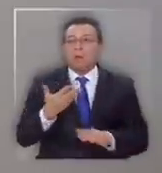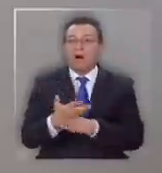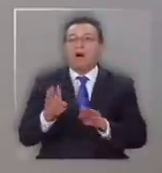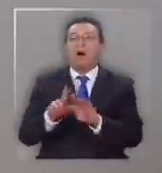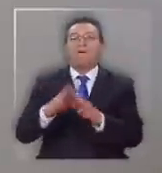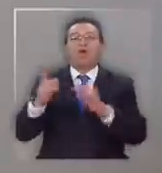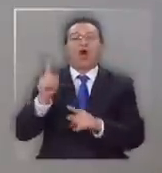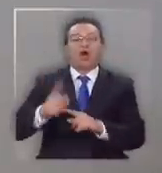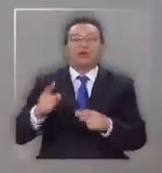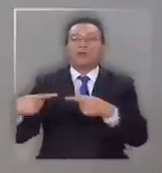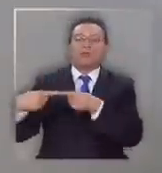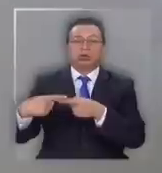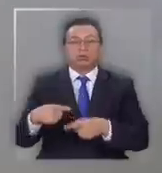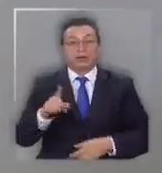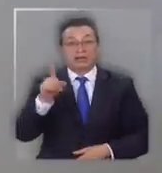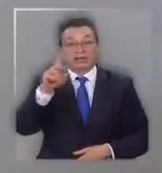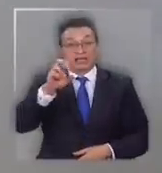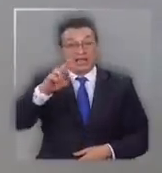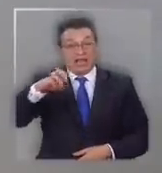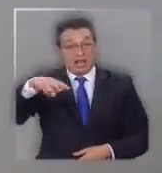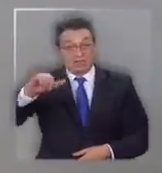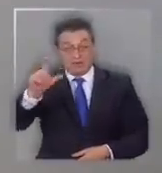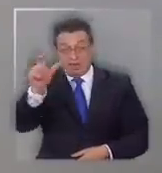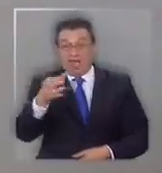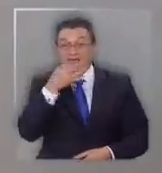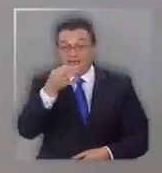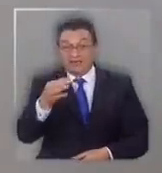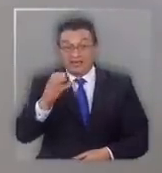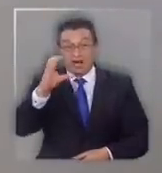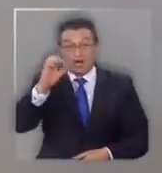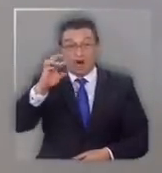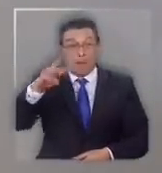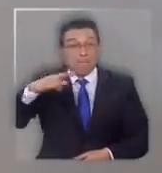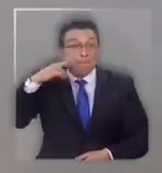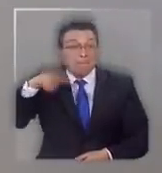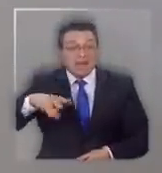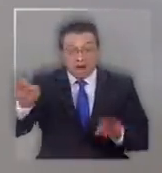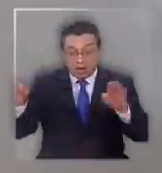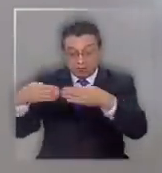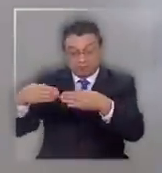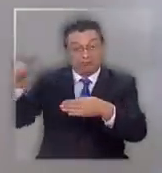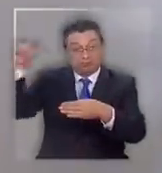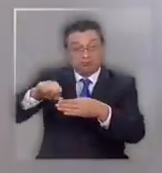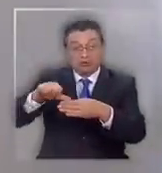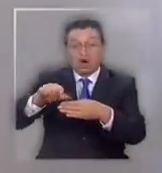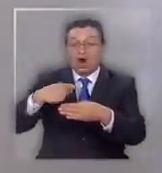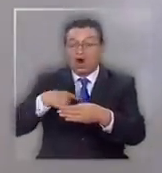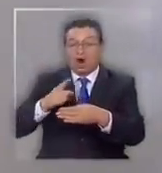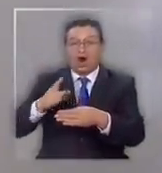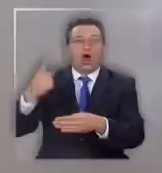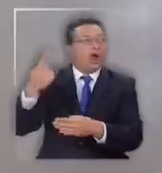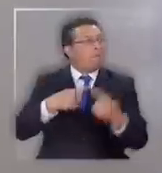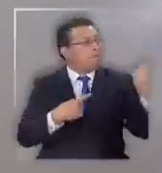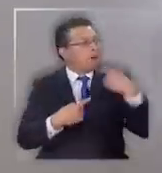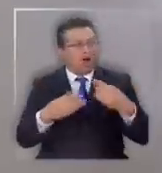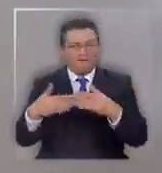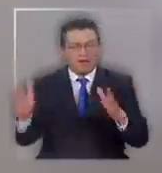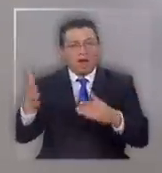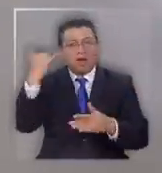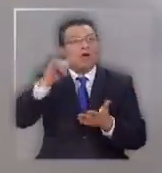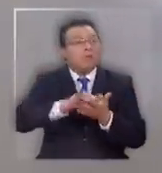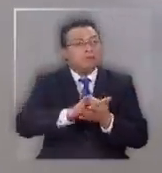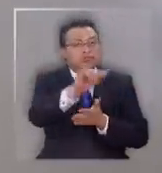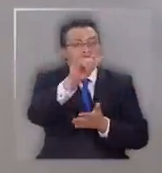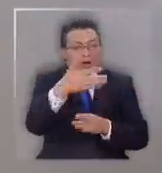Entonces, la Seremi dice que cuando cerró la Compin, foco de contagio en Santiago, la obligaron a abrirla. O cuando en el aeropuerto